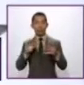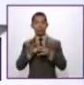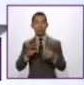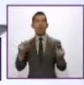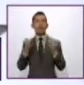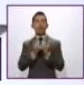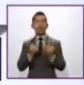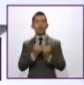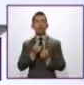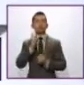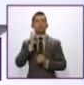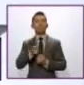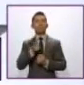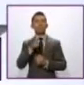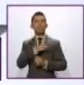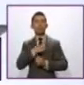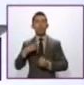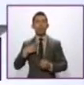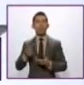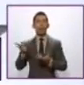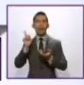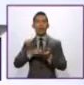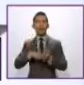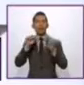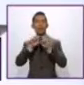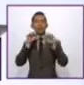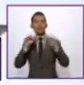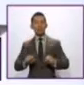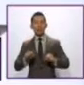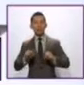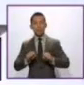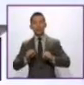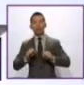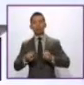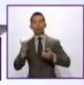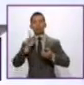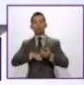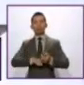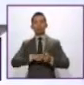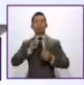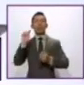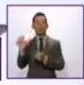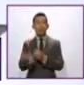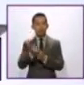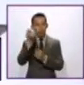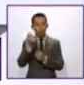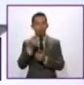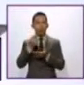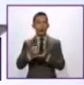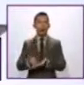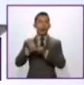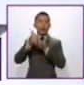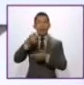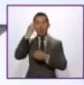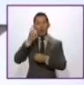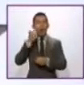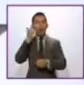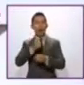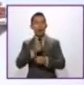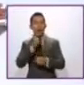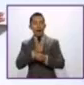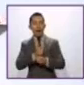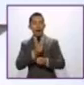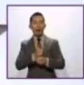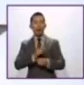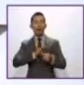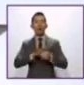necesitamos empezar a meter un sistema digital, un sistema tecnológico que nos haga detectar en tiempo todo el